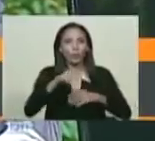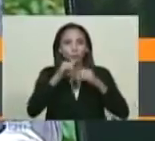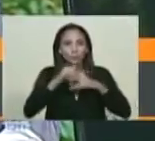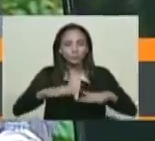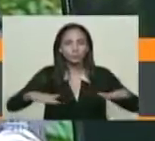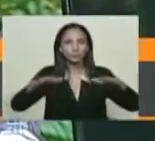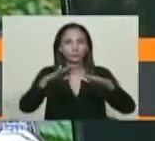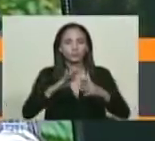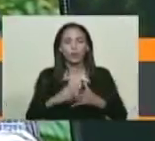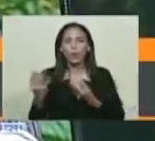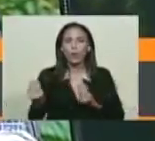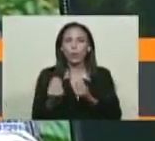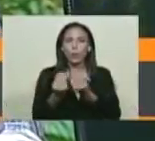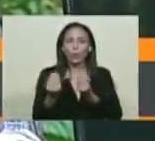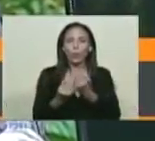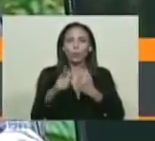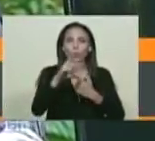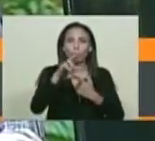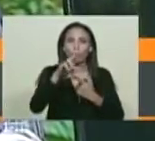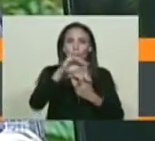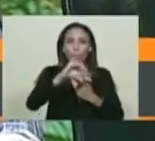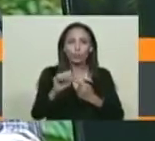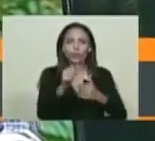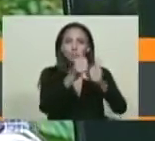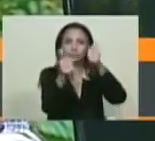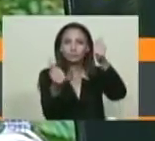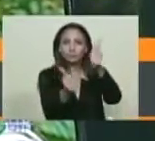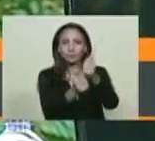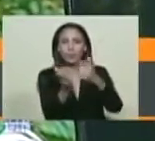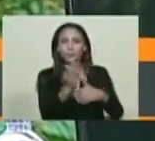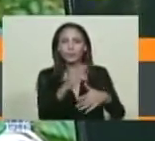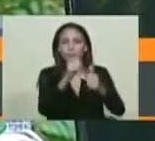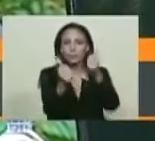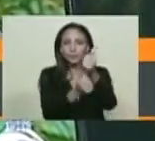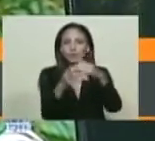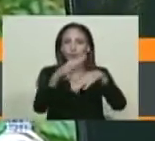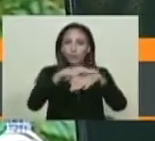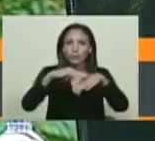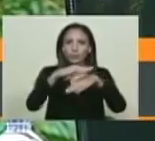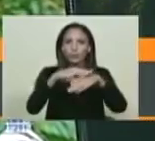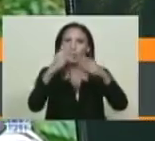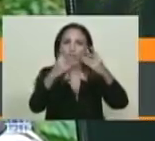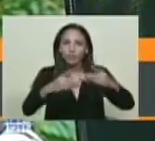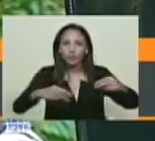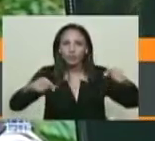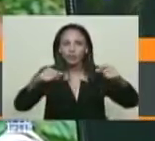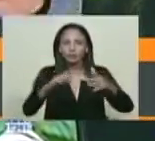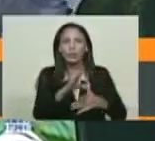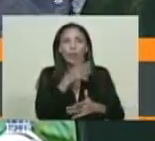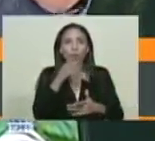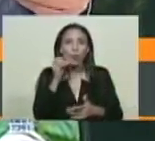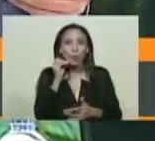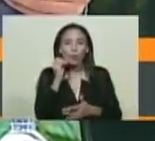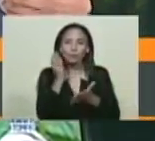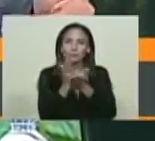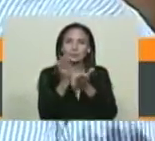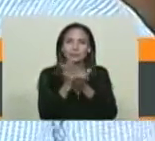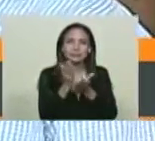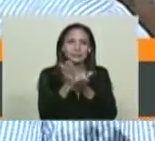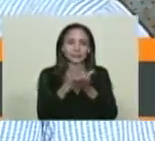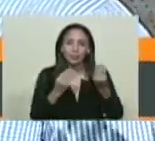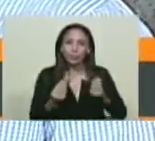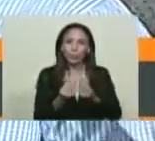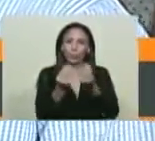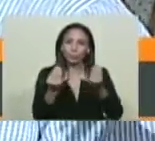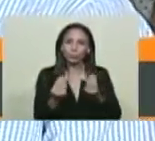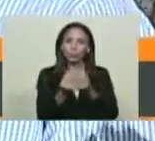Aquí me acompaña Luis Soteldo, que es viceministro de Tierra y presidente del INTI. Joven venezolano, quien viene